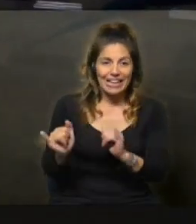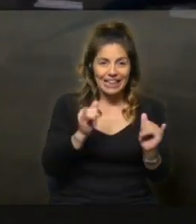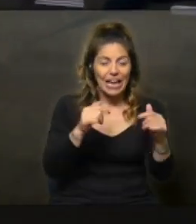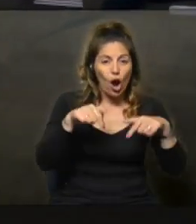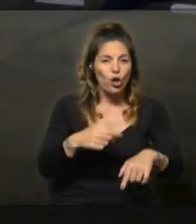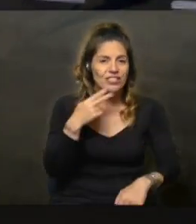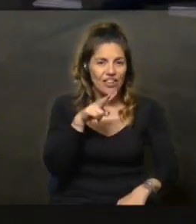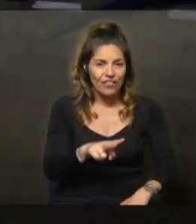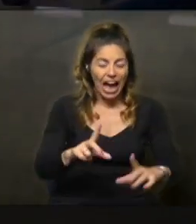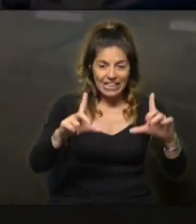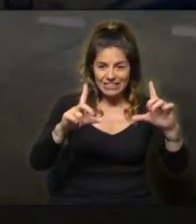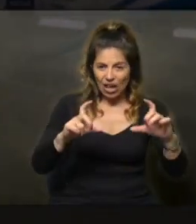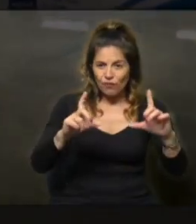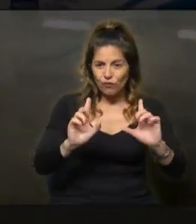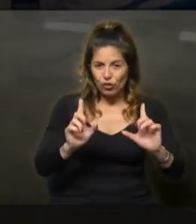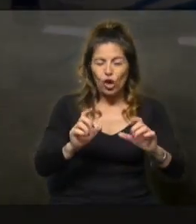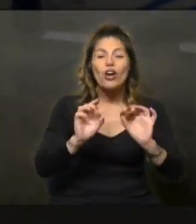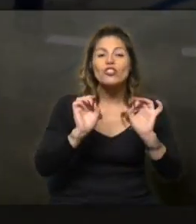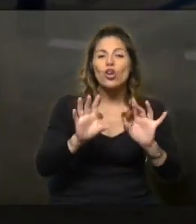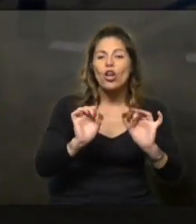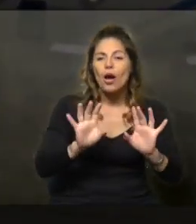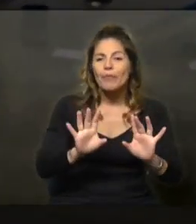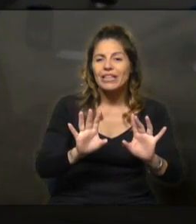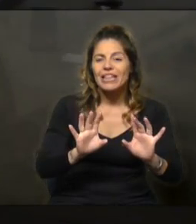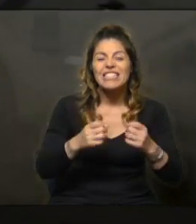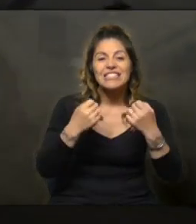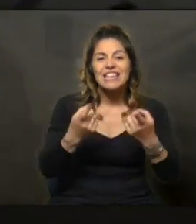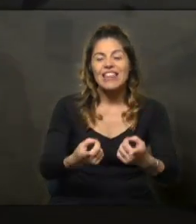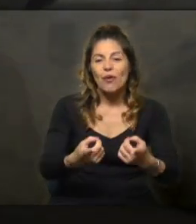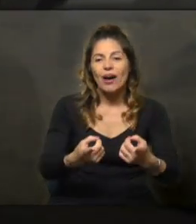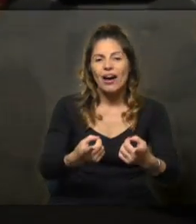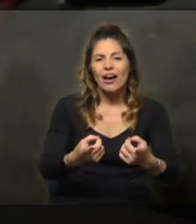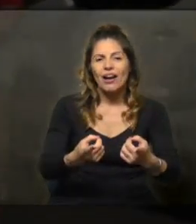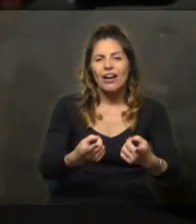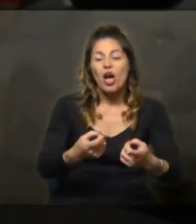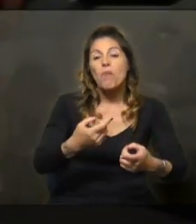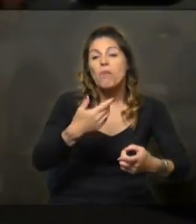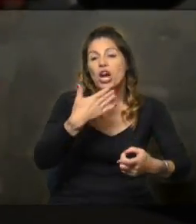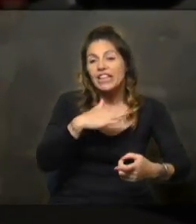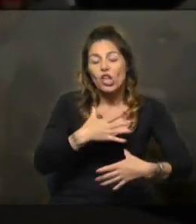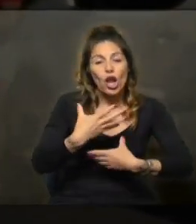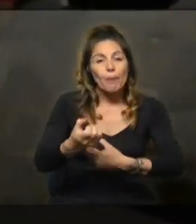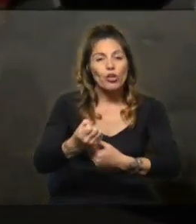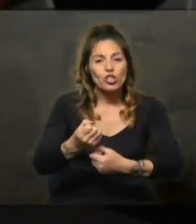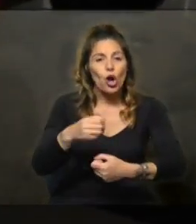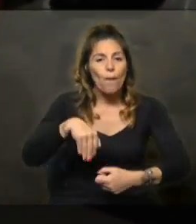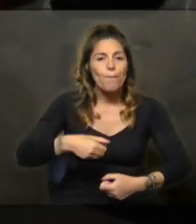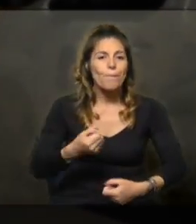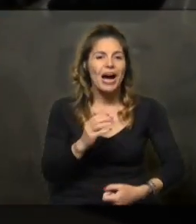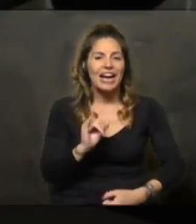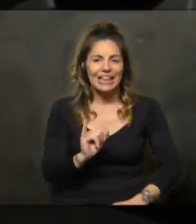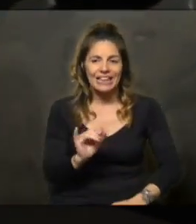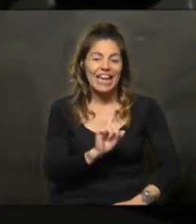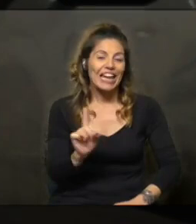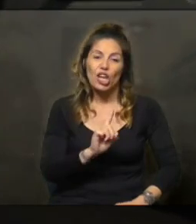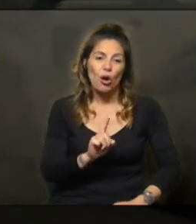vea esa foto finalmente que solo eh se daba por entendido del apoyo a macri en el sentido de que no habían